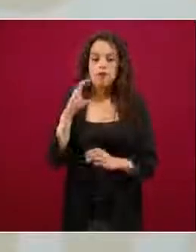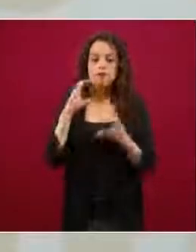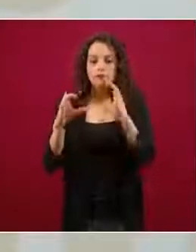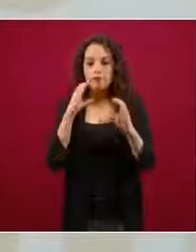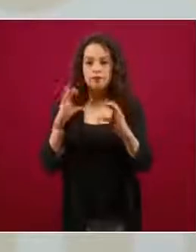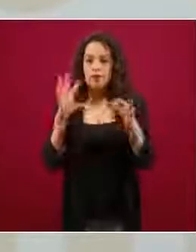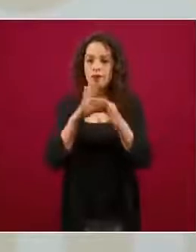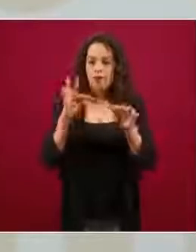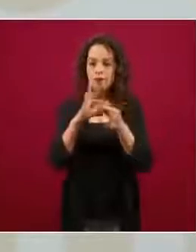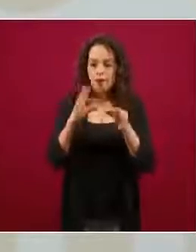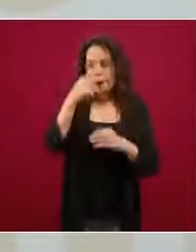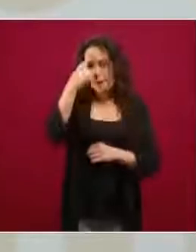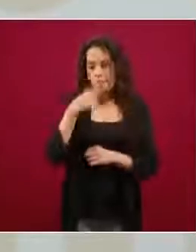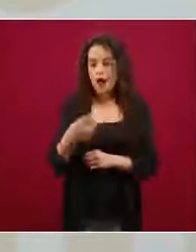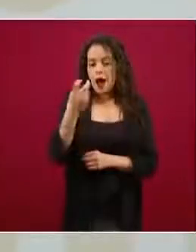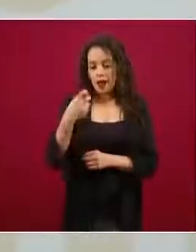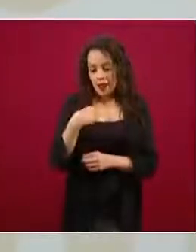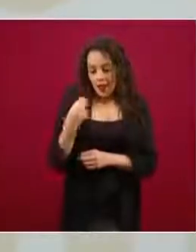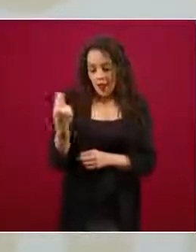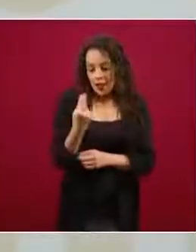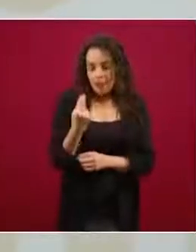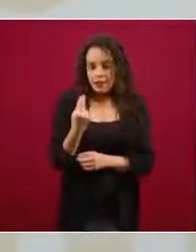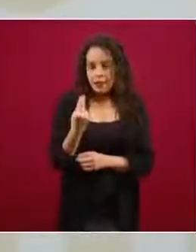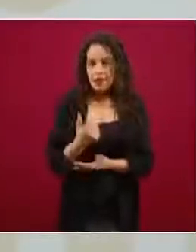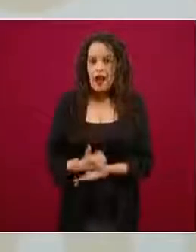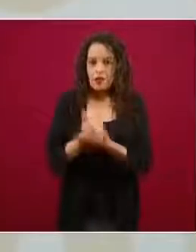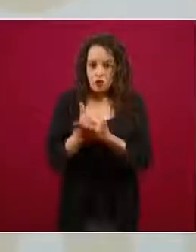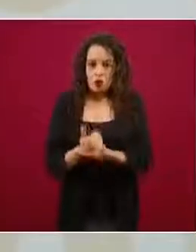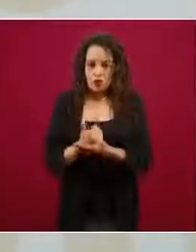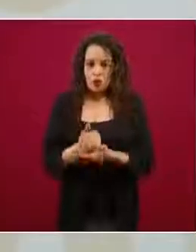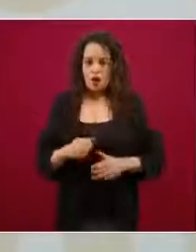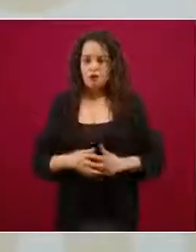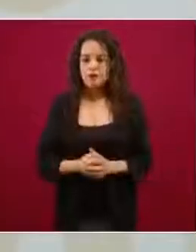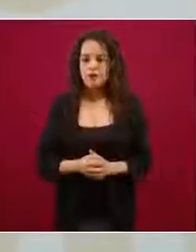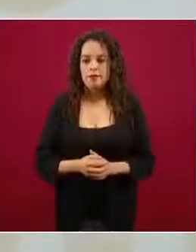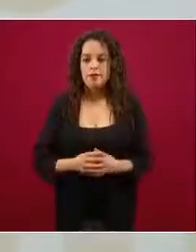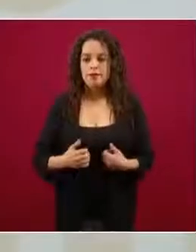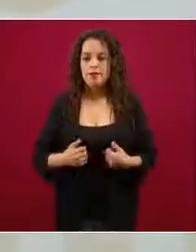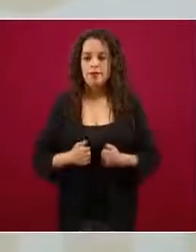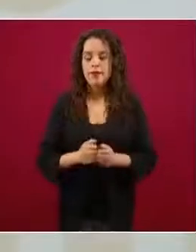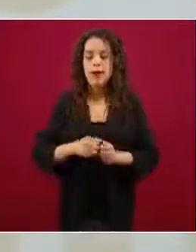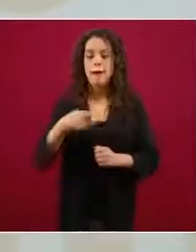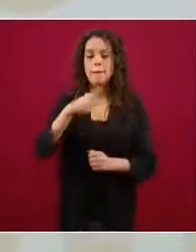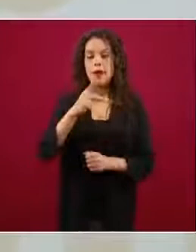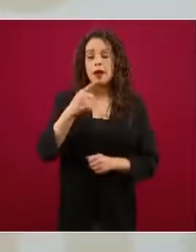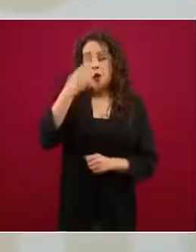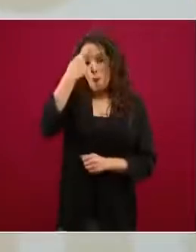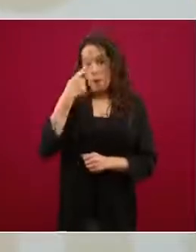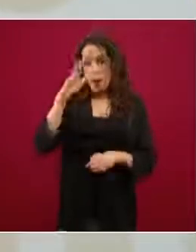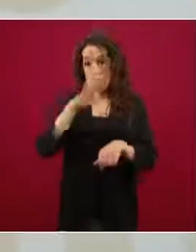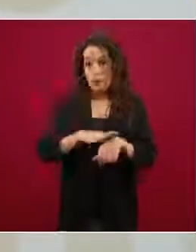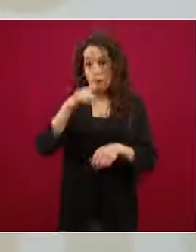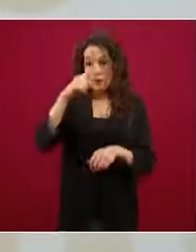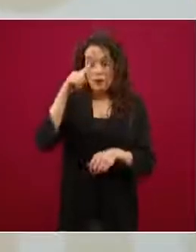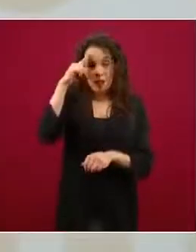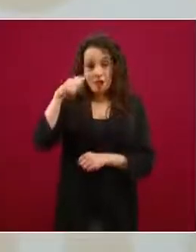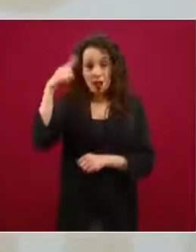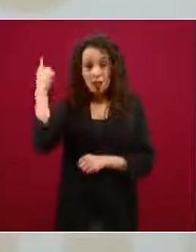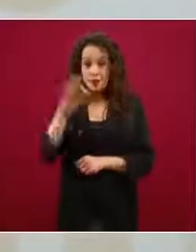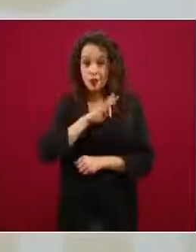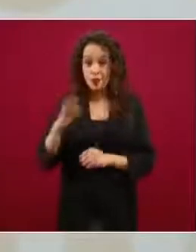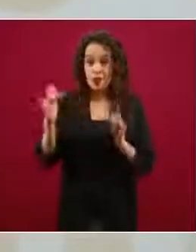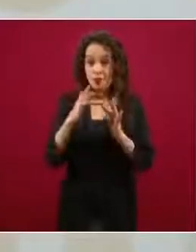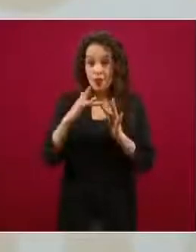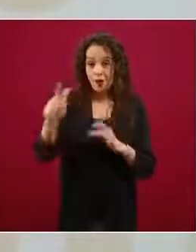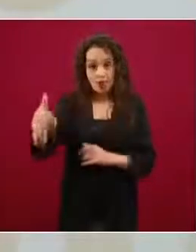que podemos requerir. Y lo que nos gusta o lo que se ha intentado en la optimización de la línea de la vida es justo, porque a veces podemos pensar